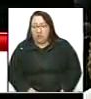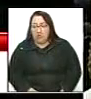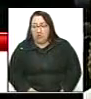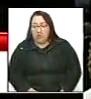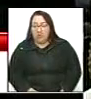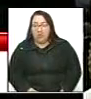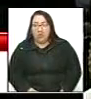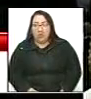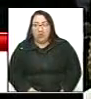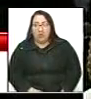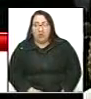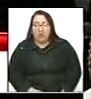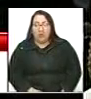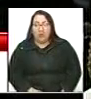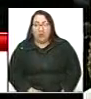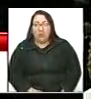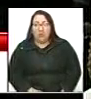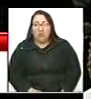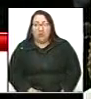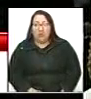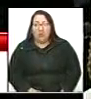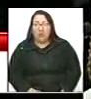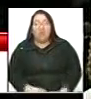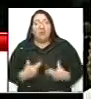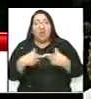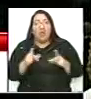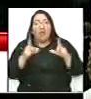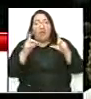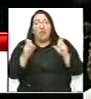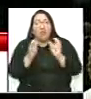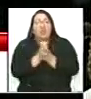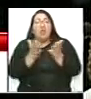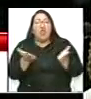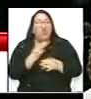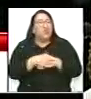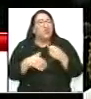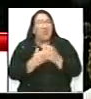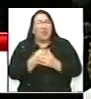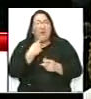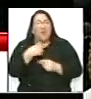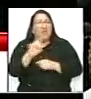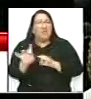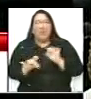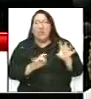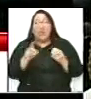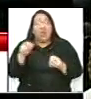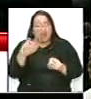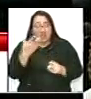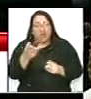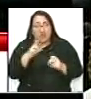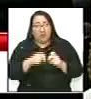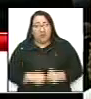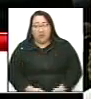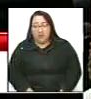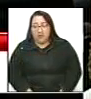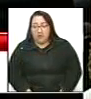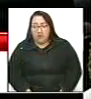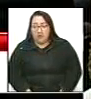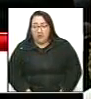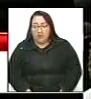videos, las fotos que han publicado en los periódicos, inclusive las versiones contradictorias que se han dado, eso se tiene que investigar.